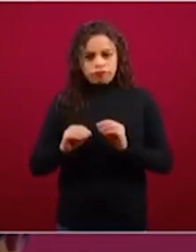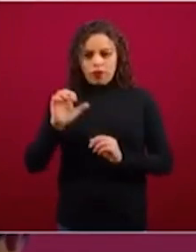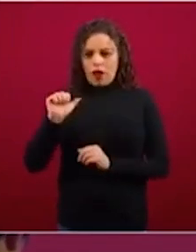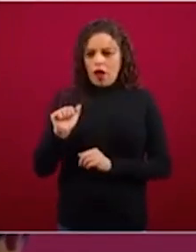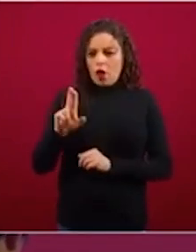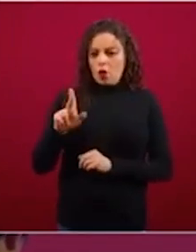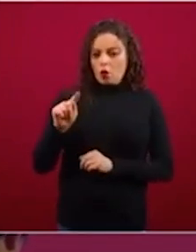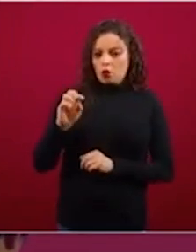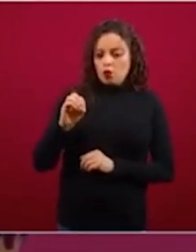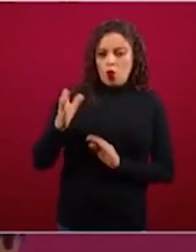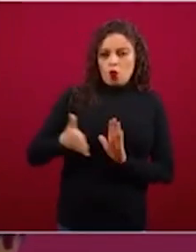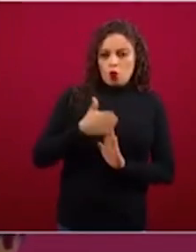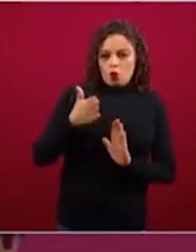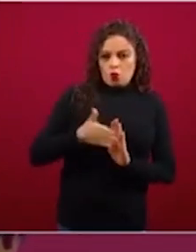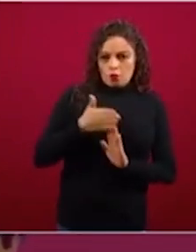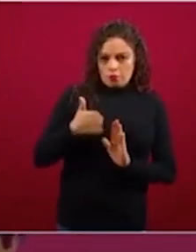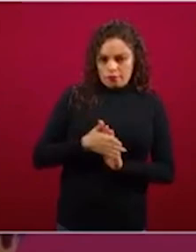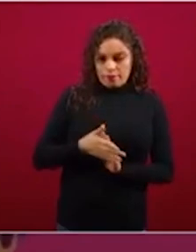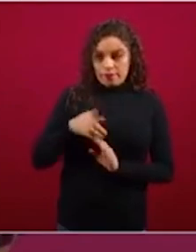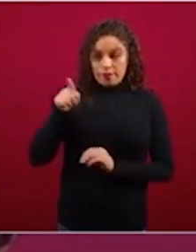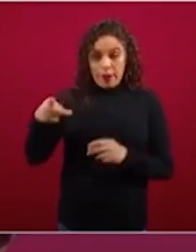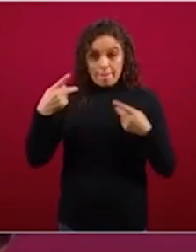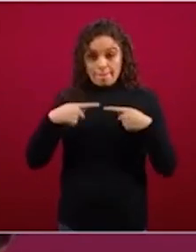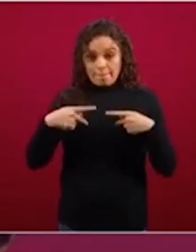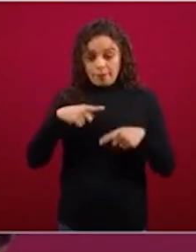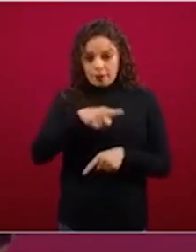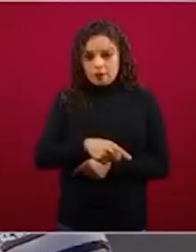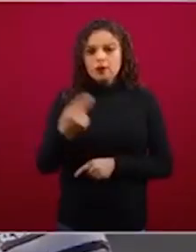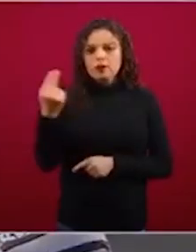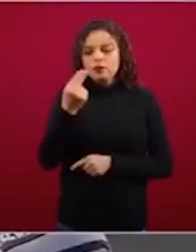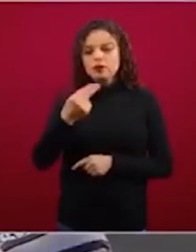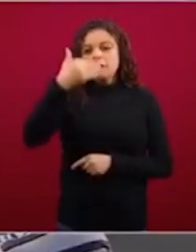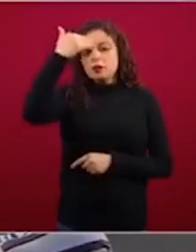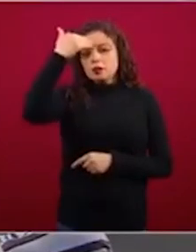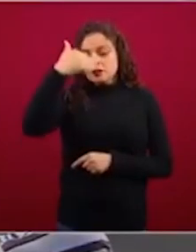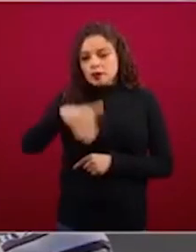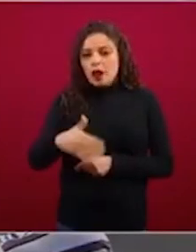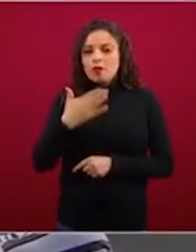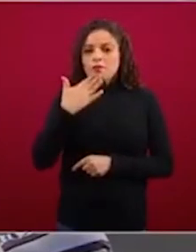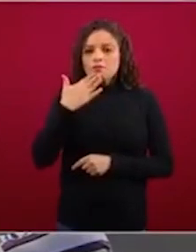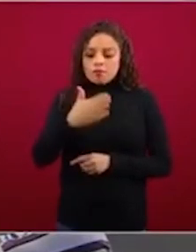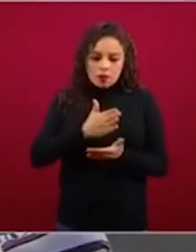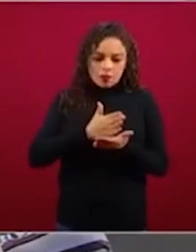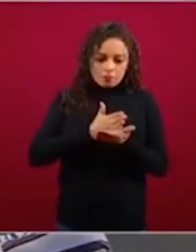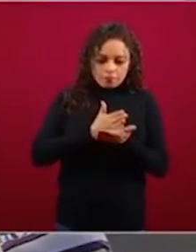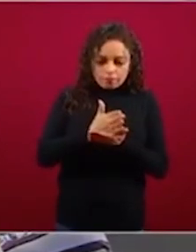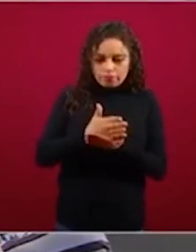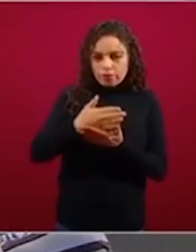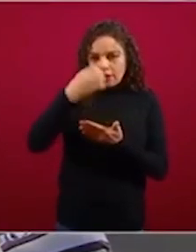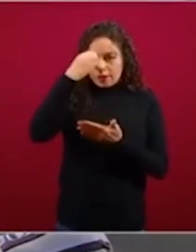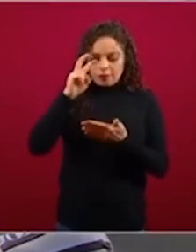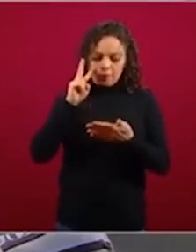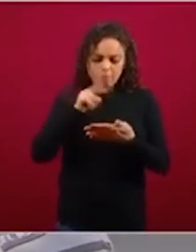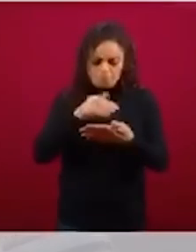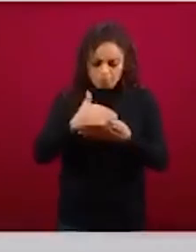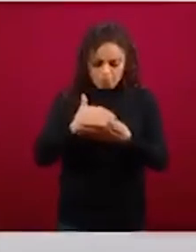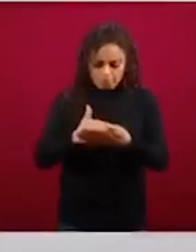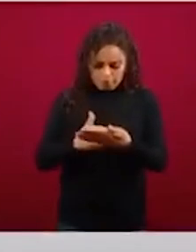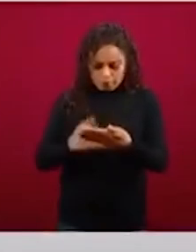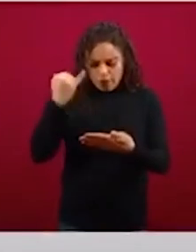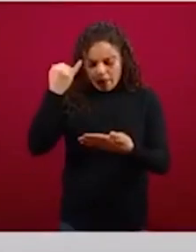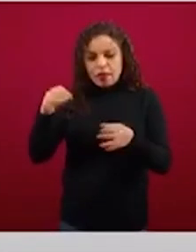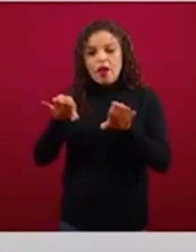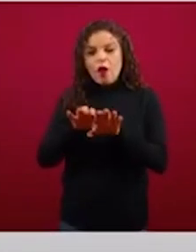para facilitar al derechohabiente tenga una mejor guía de cómo construir su casa para orientarlo a él y al profesional de la construcción que lo